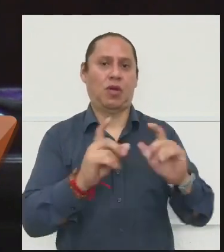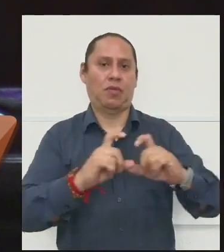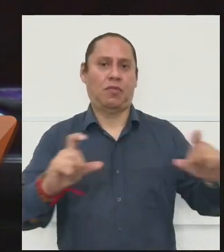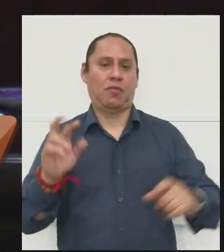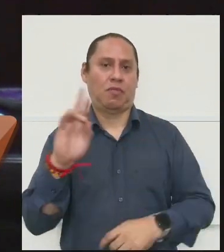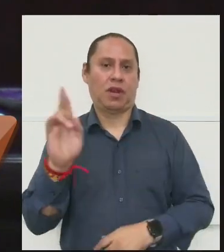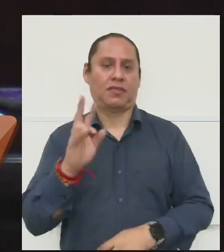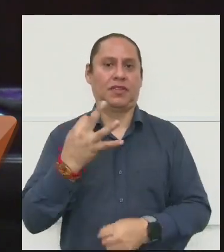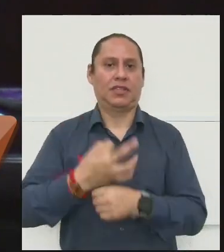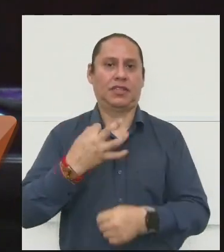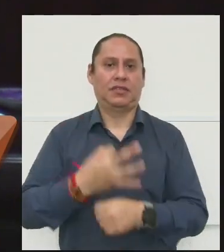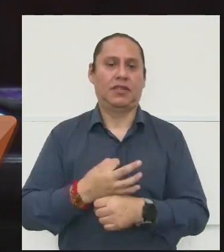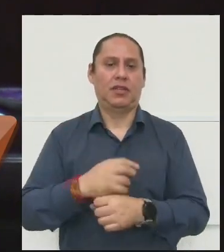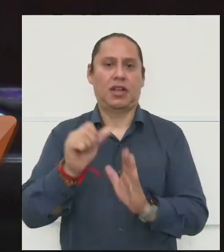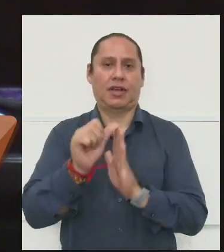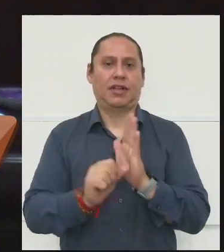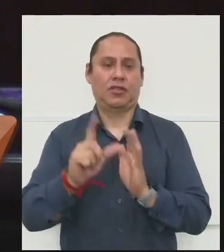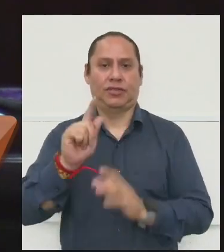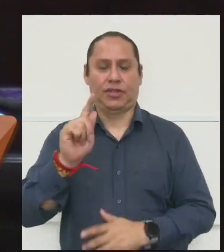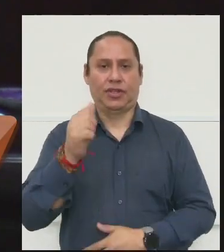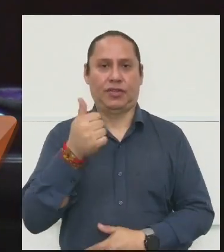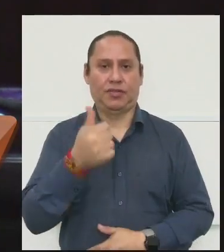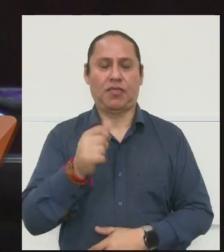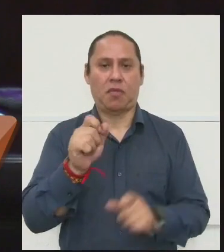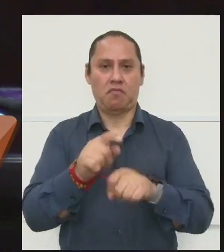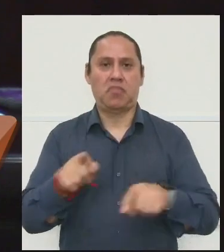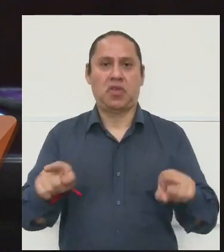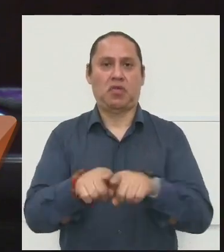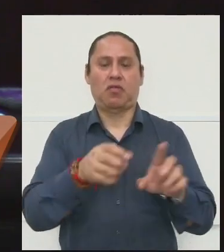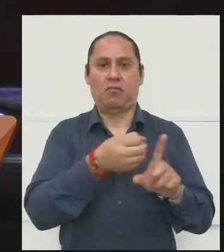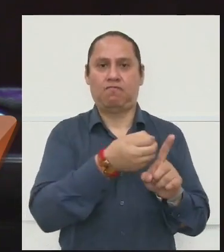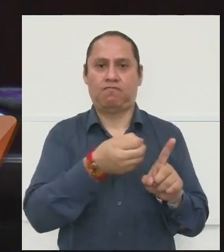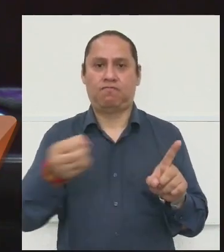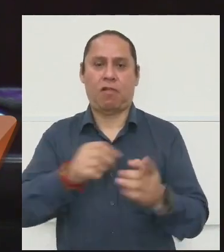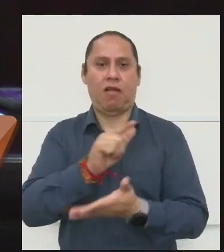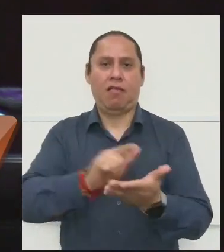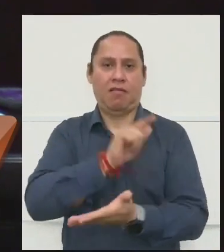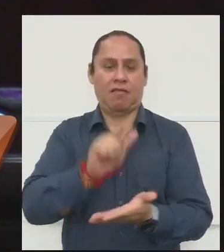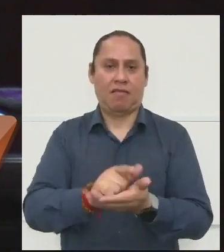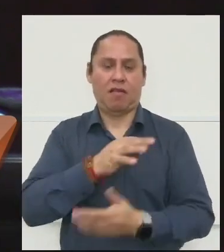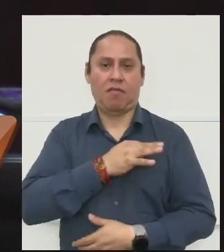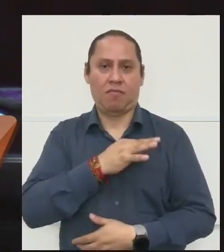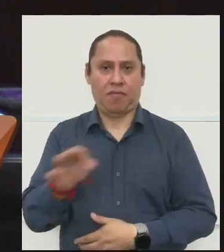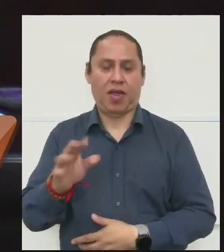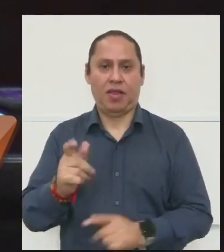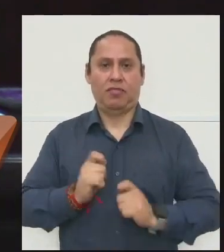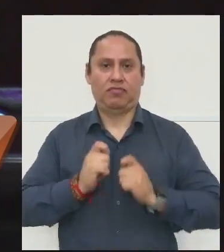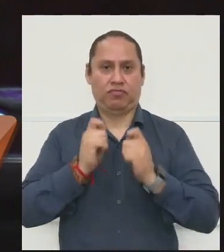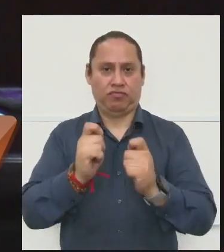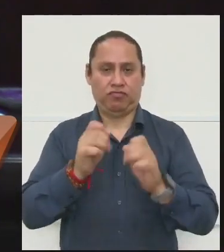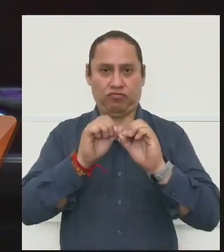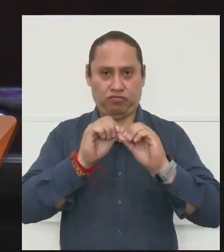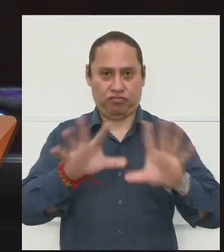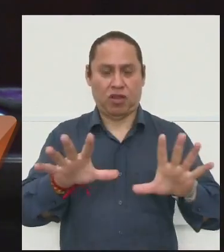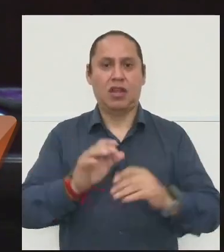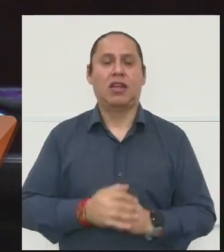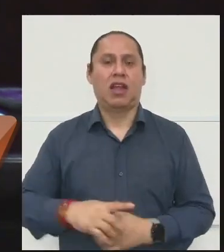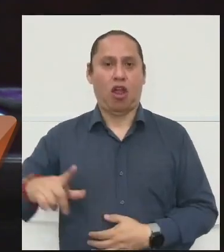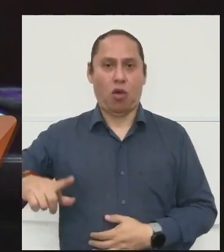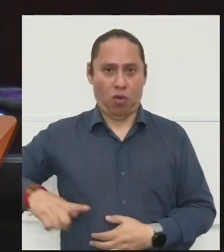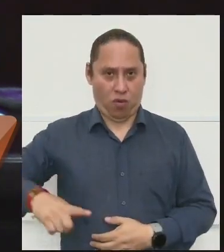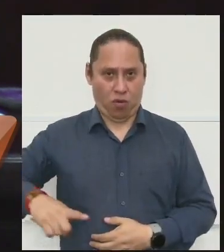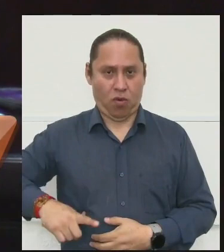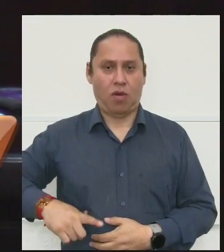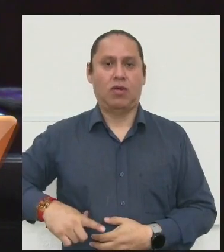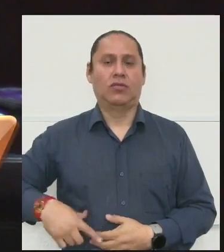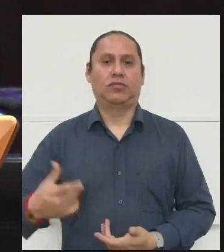tercero del artículo 76 del mismo ordenamiento legal Me permito hacer de su conocimiento que el ejecutivo